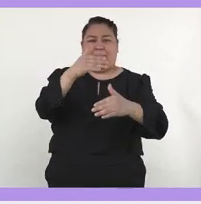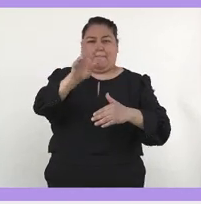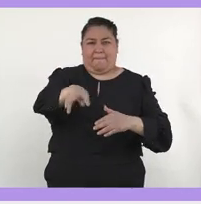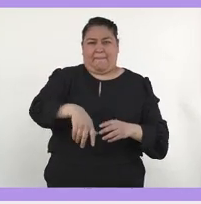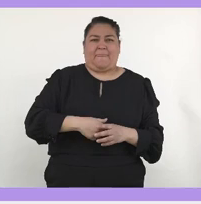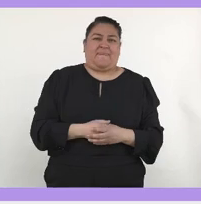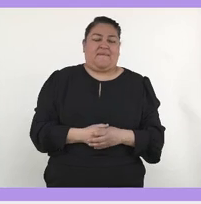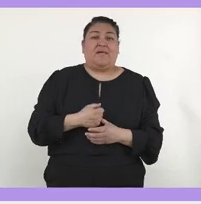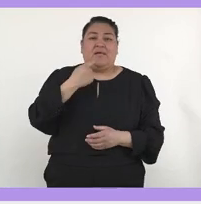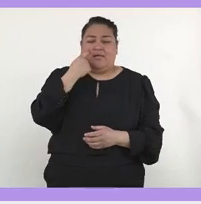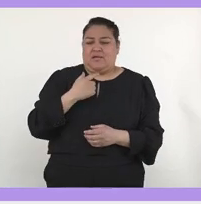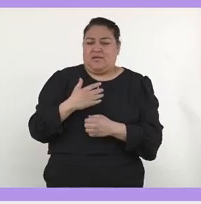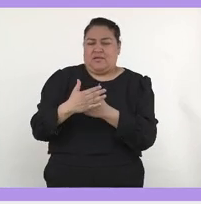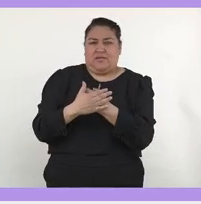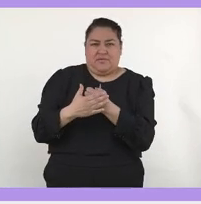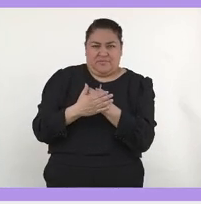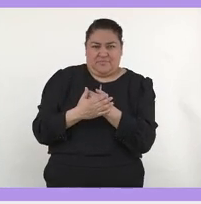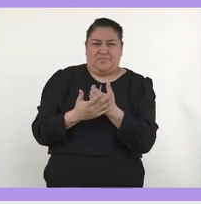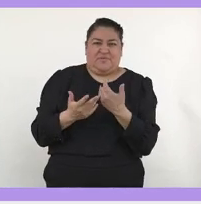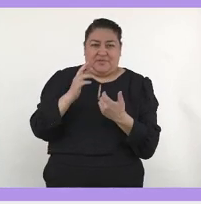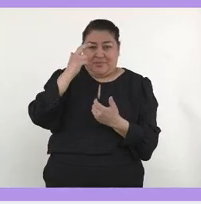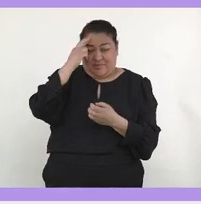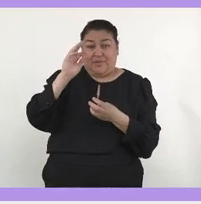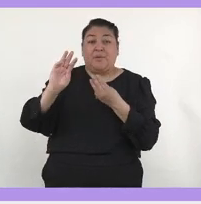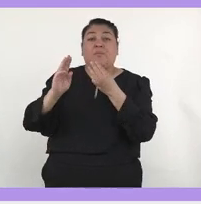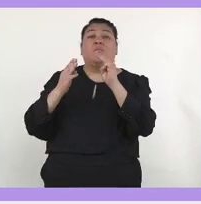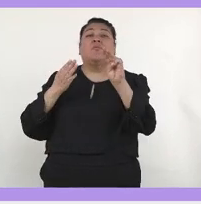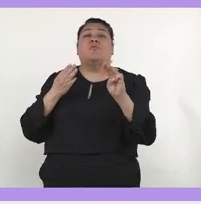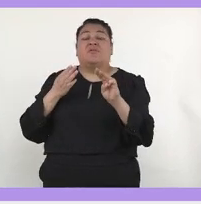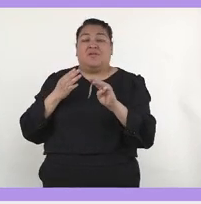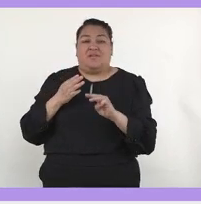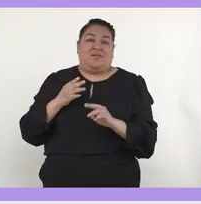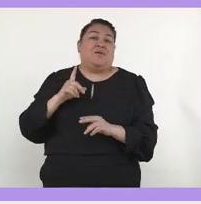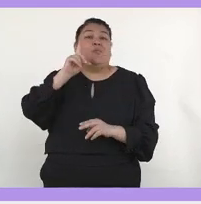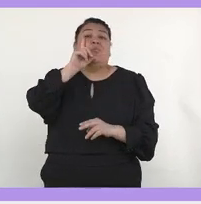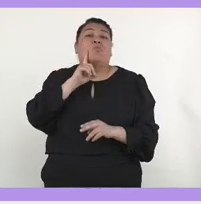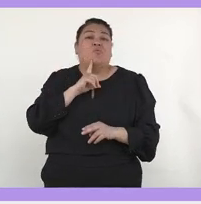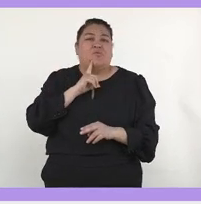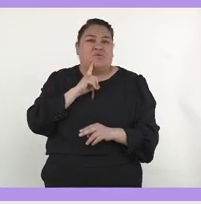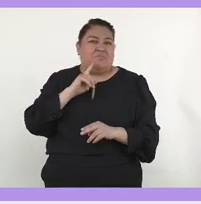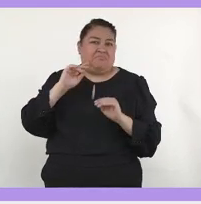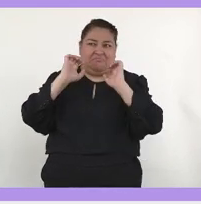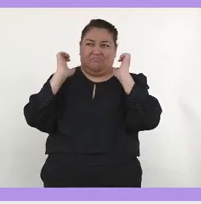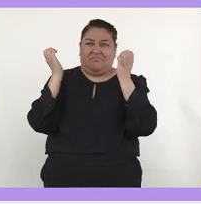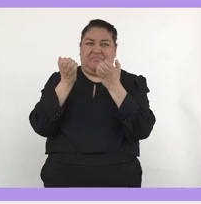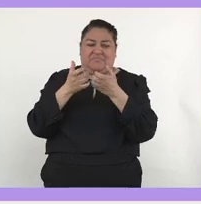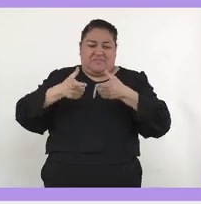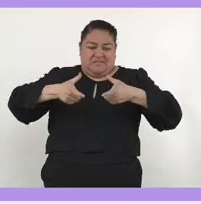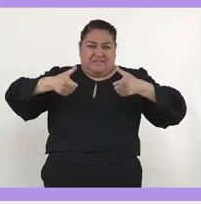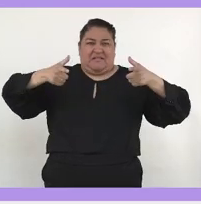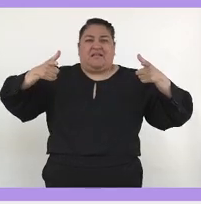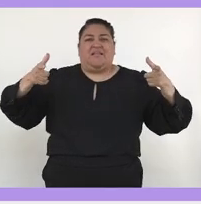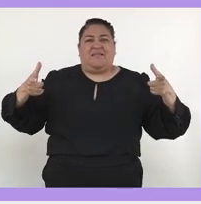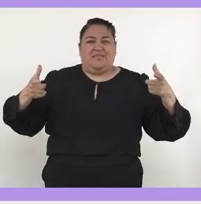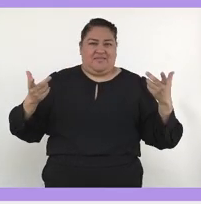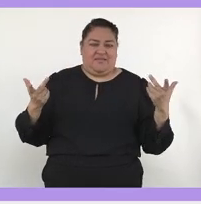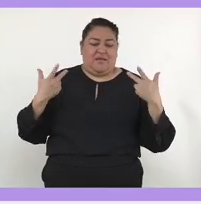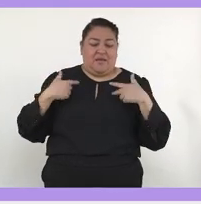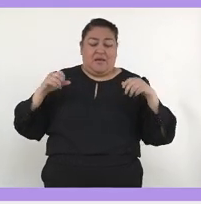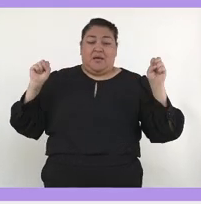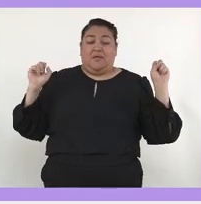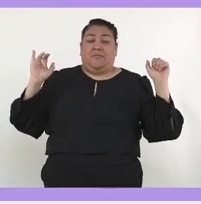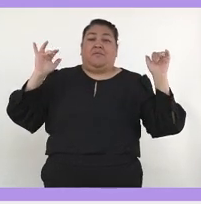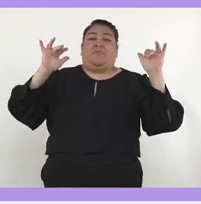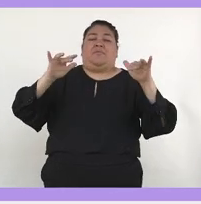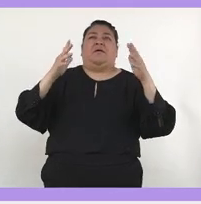ahora que va a pasar en el en el mundial femenil donde se extiende la la posibilidad de un estadio mayor por la cantidad de asistentes hablen en gran medida de lo que